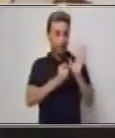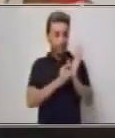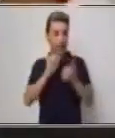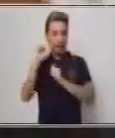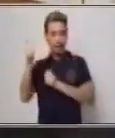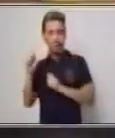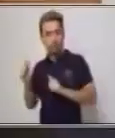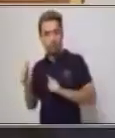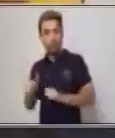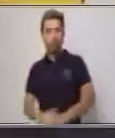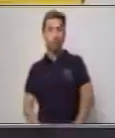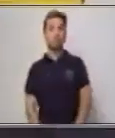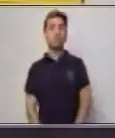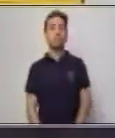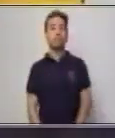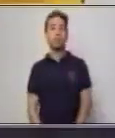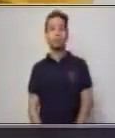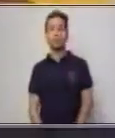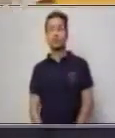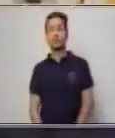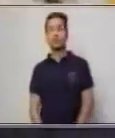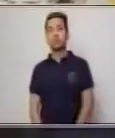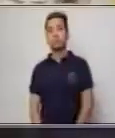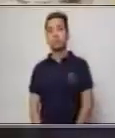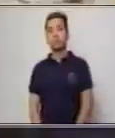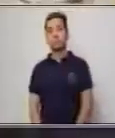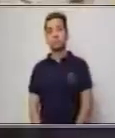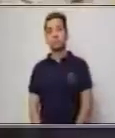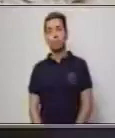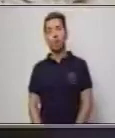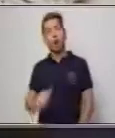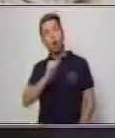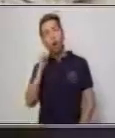¿De acuerdo? Vamos a colocarlo por acá.